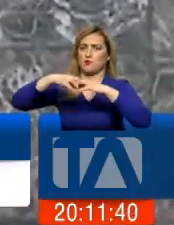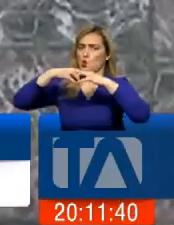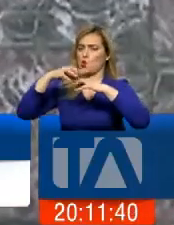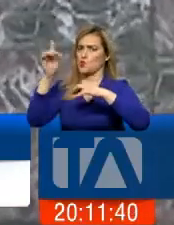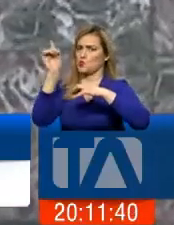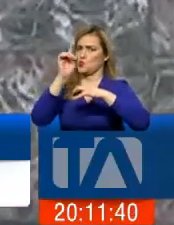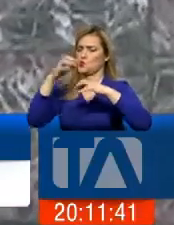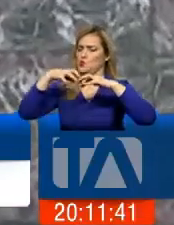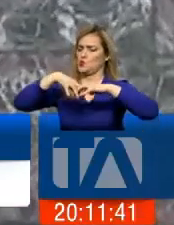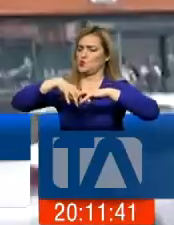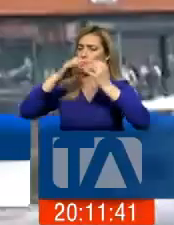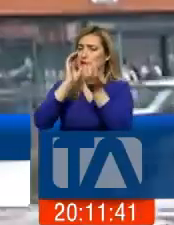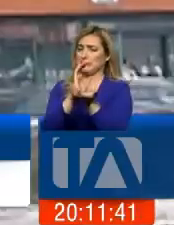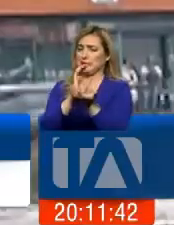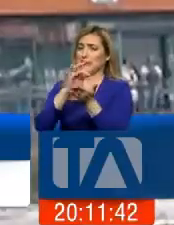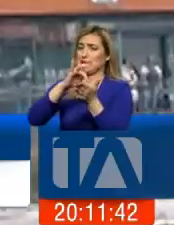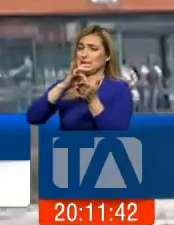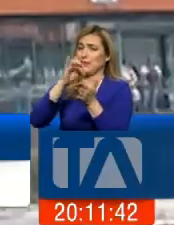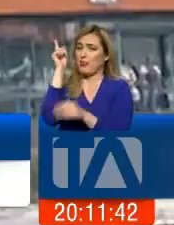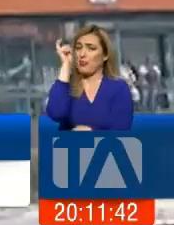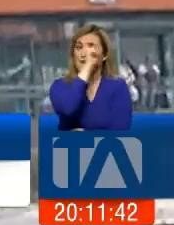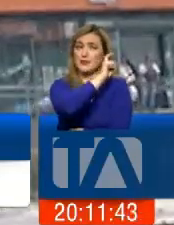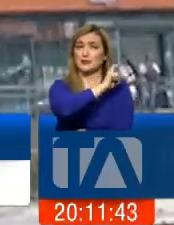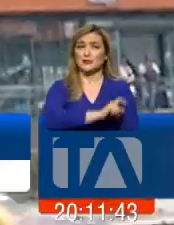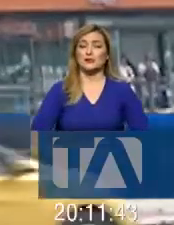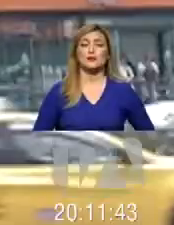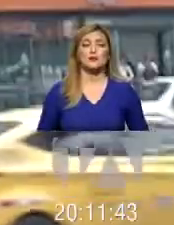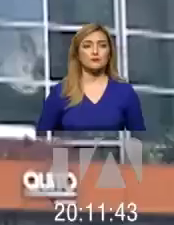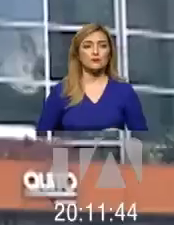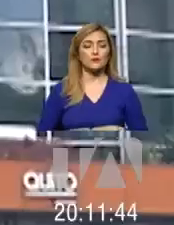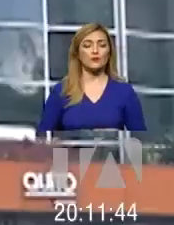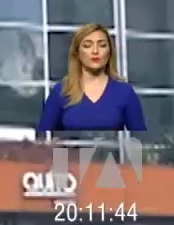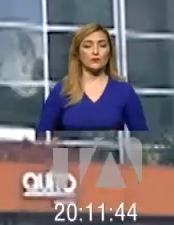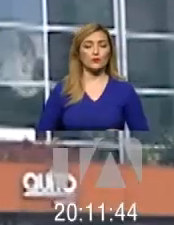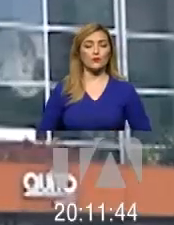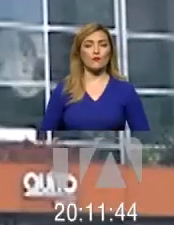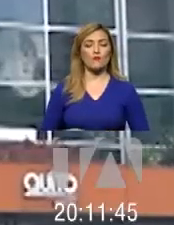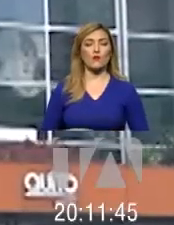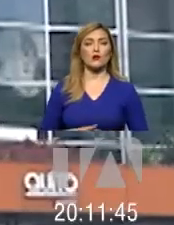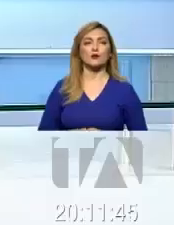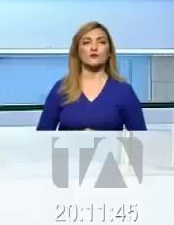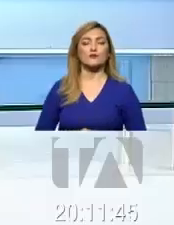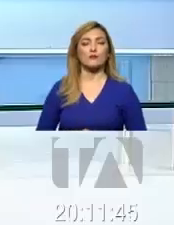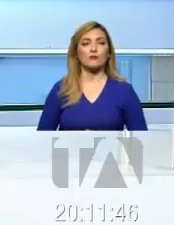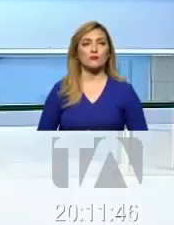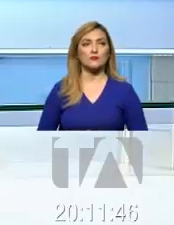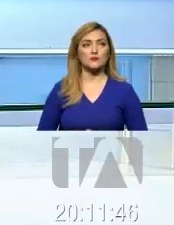seguridad social, que por ahora ya es compleja. En Quito, Belén Merizalde, 24 horas.